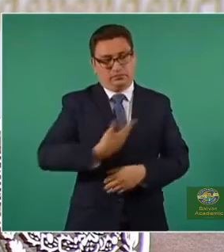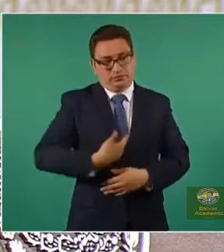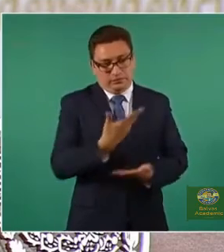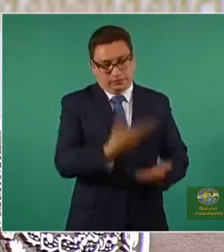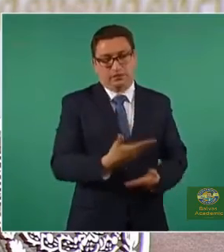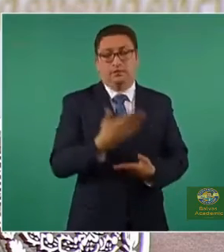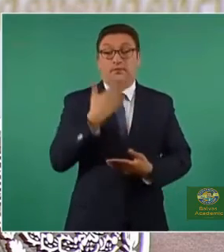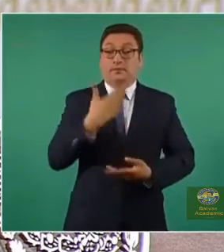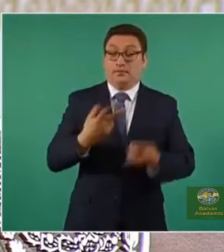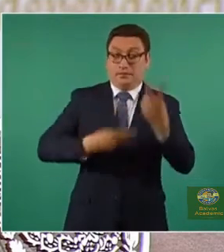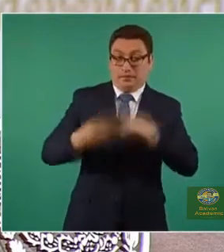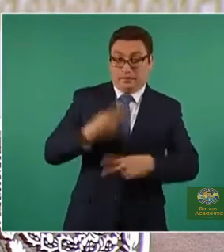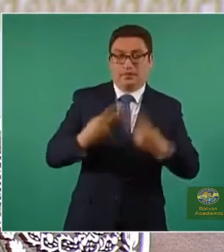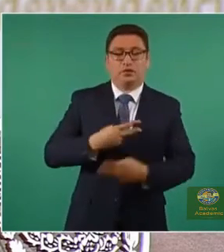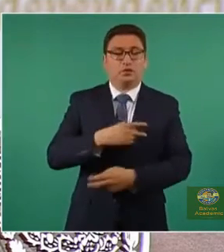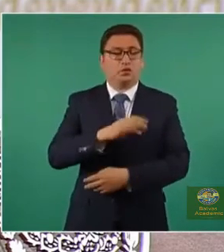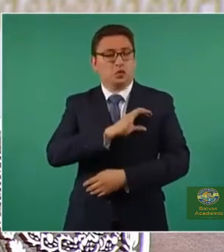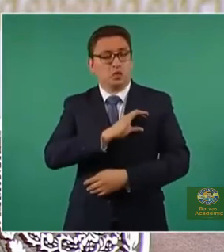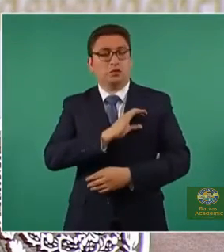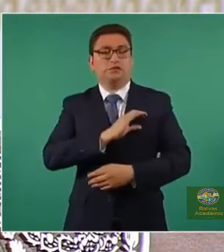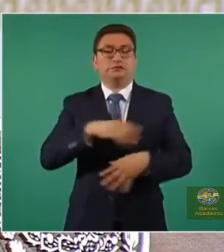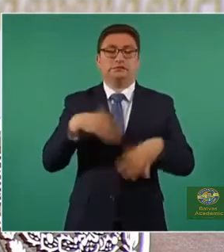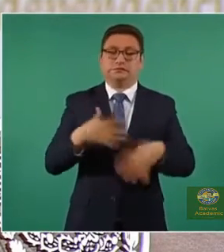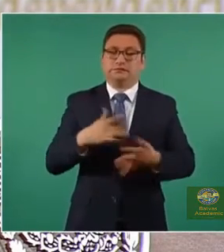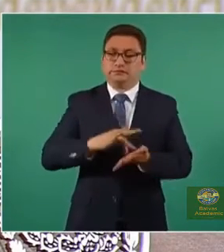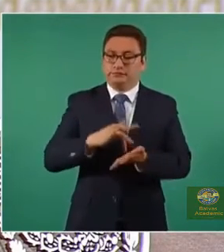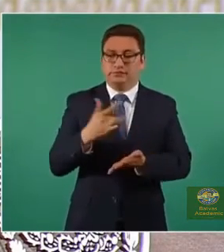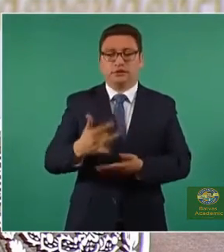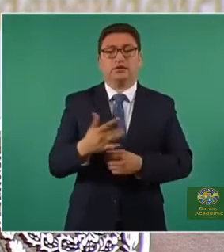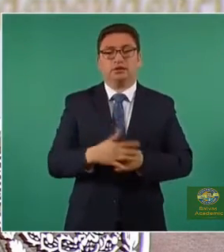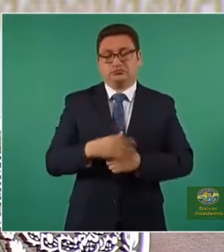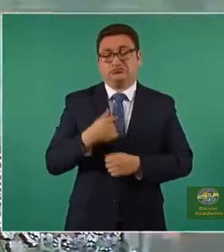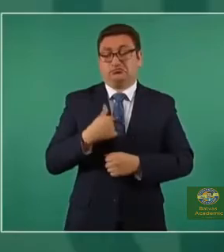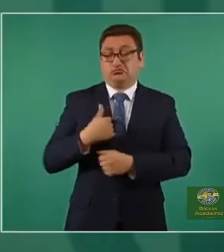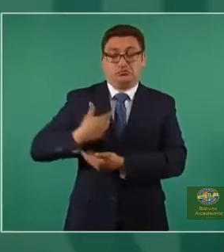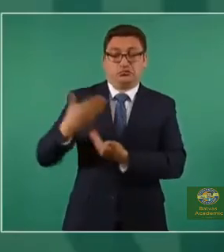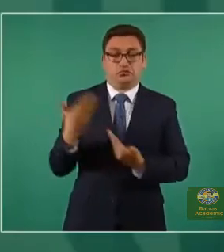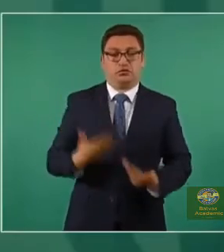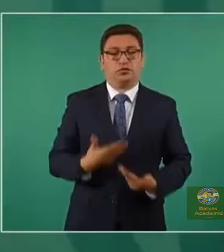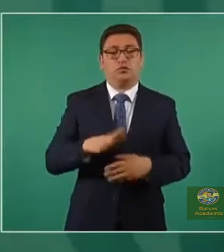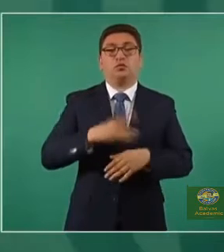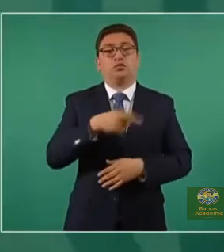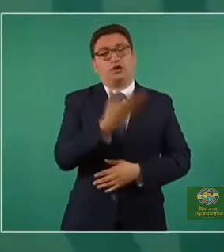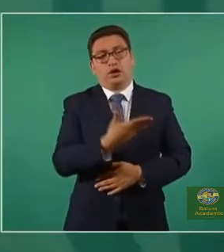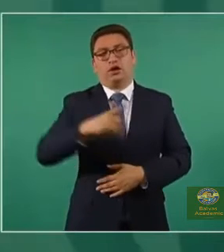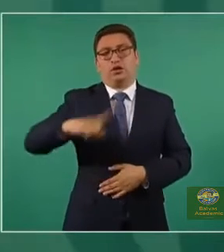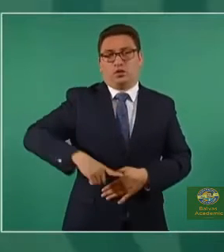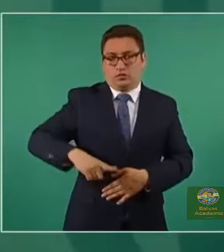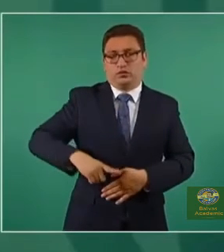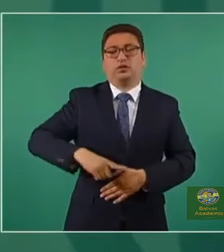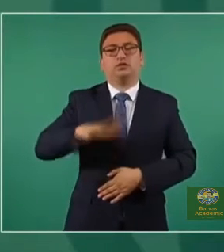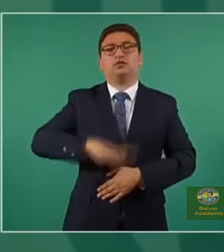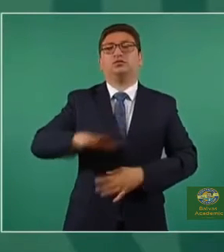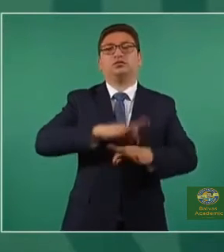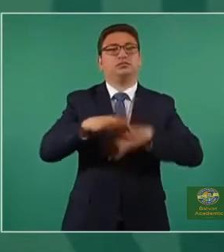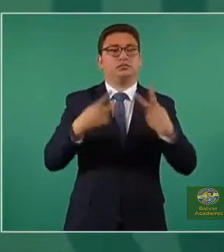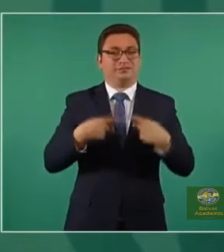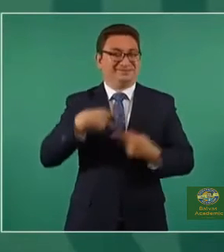la bienvenida tan calurosa, tan fraterna que he tenido de parte del gobierno y de parte de la sociedad mexicana.